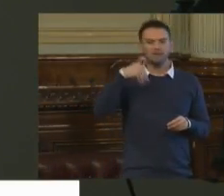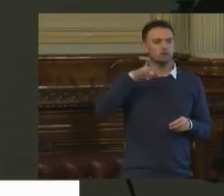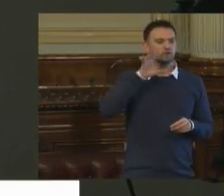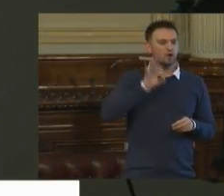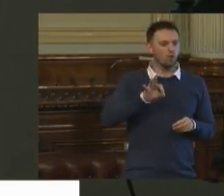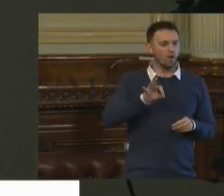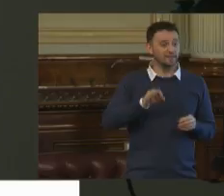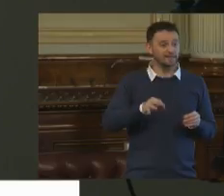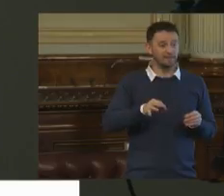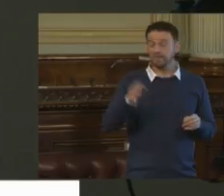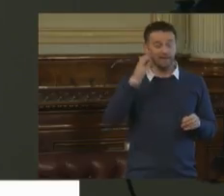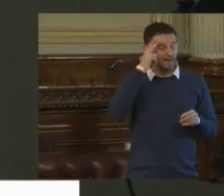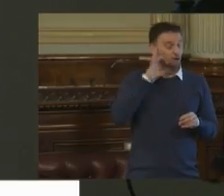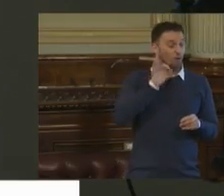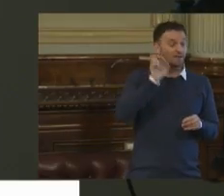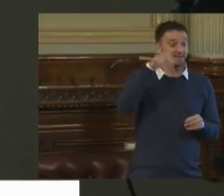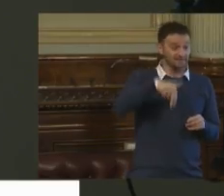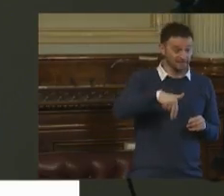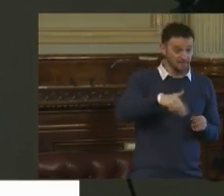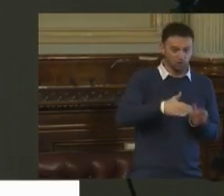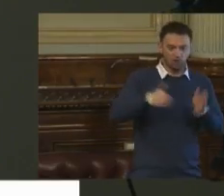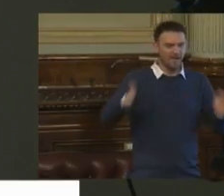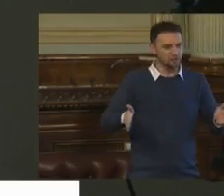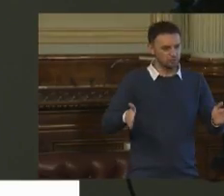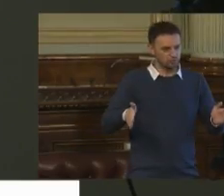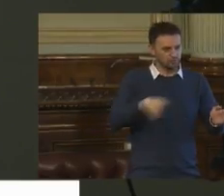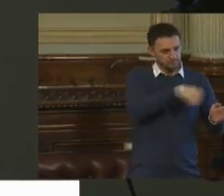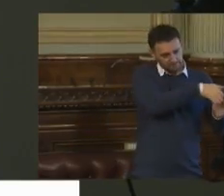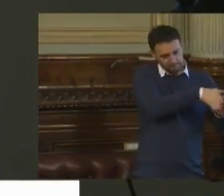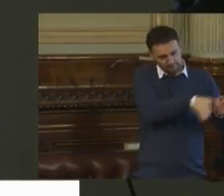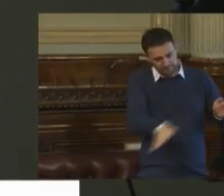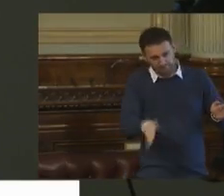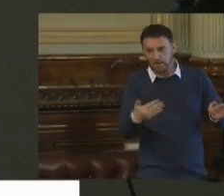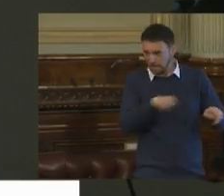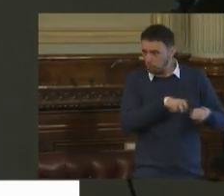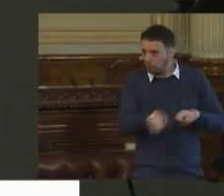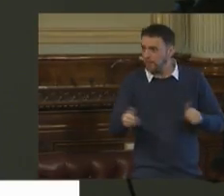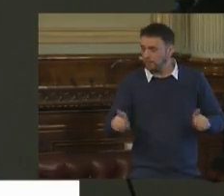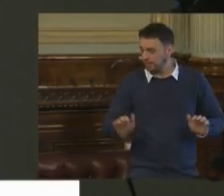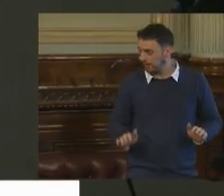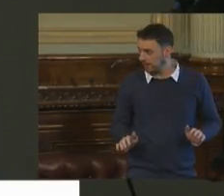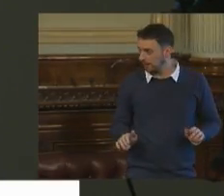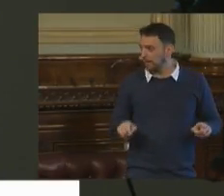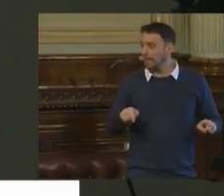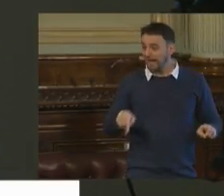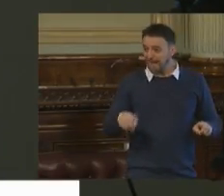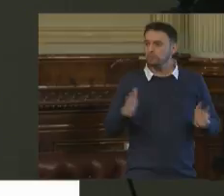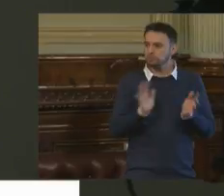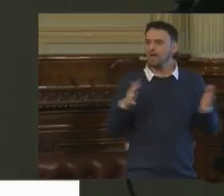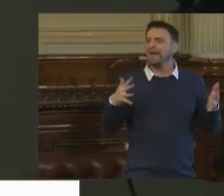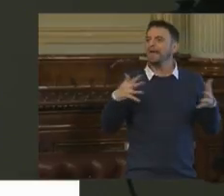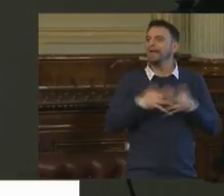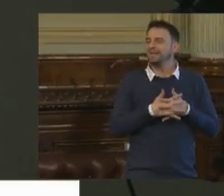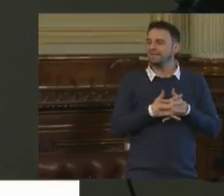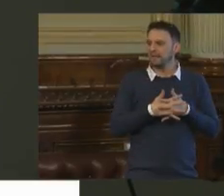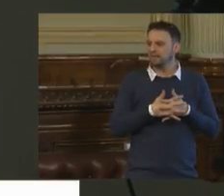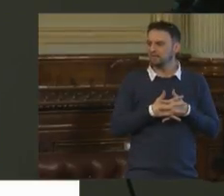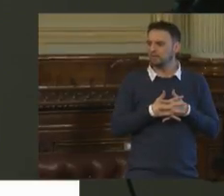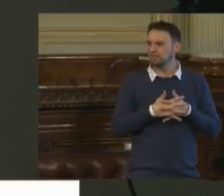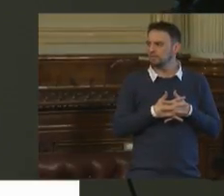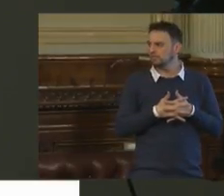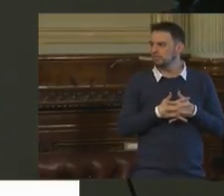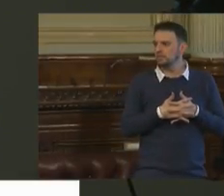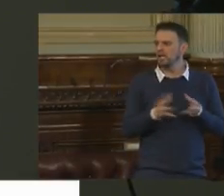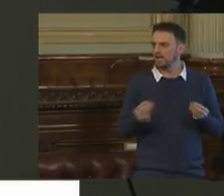cincuenta de ancho de 90 centímetros o metro 50 de ancho eso es integración la